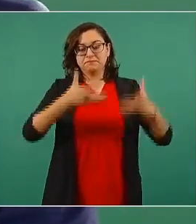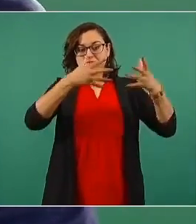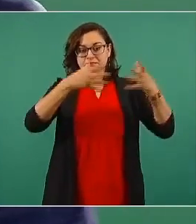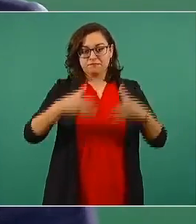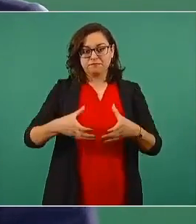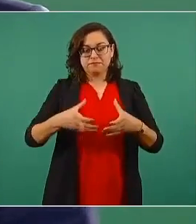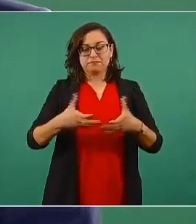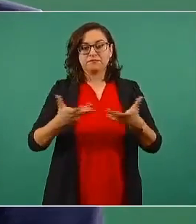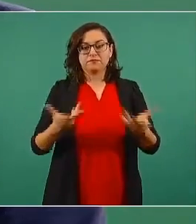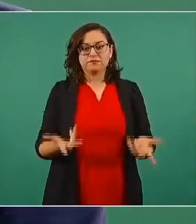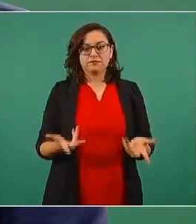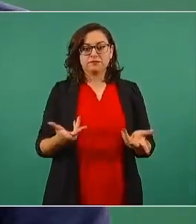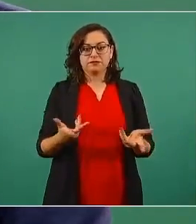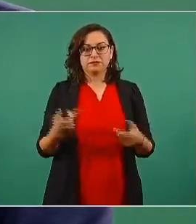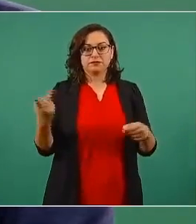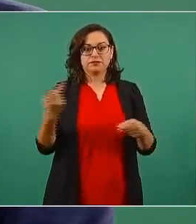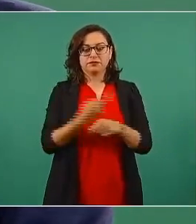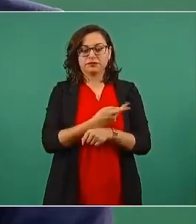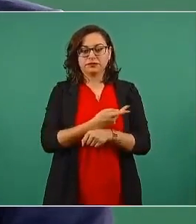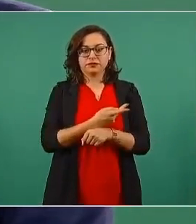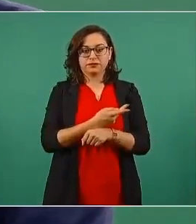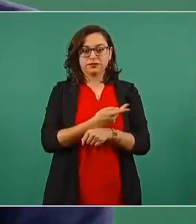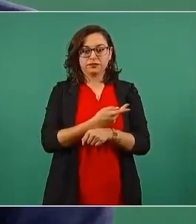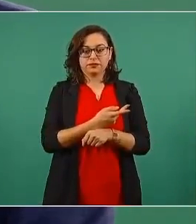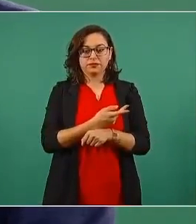se defiende la República,